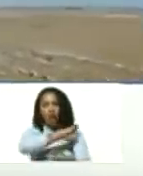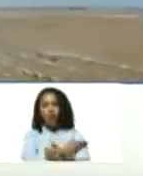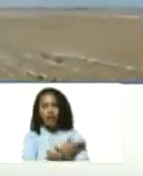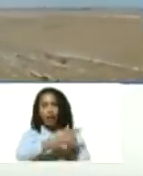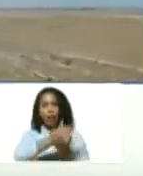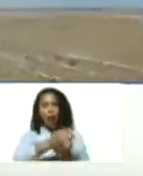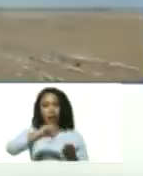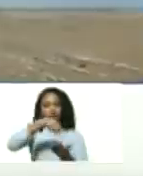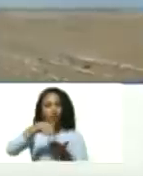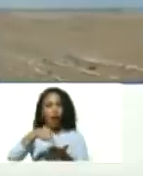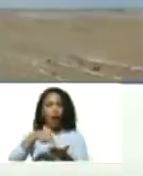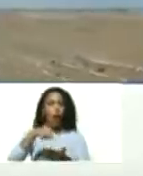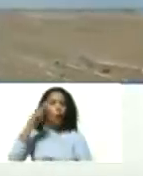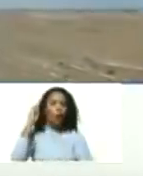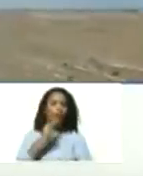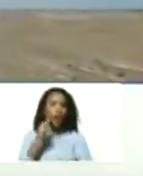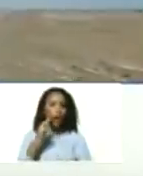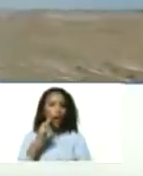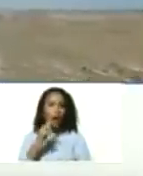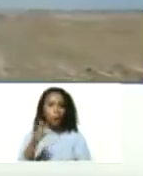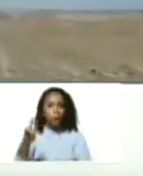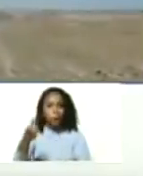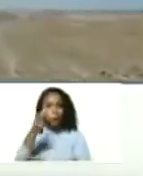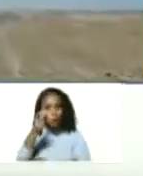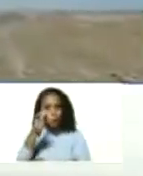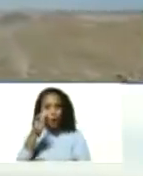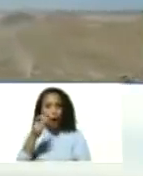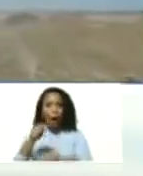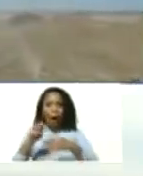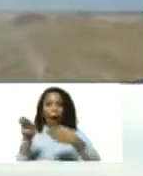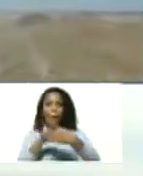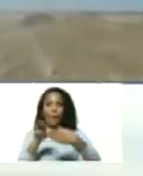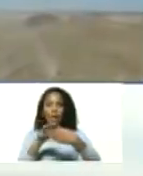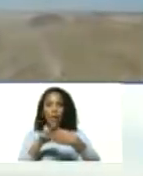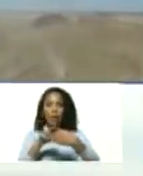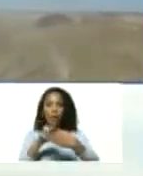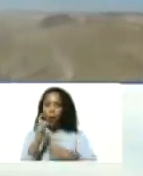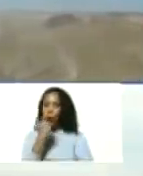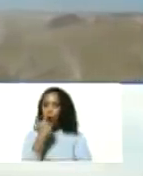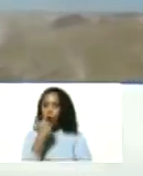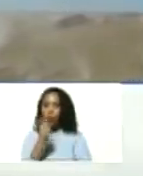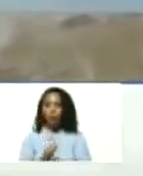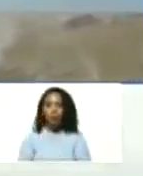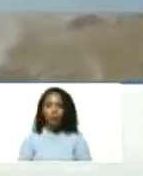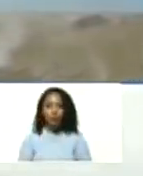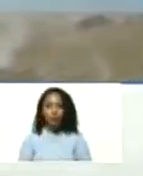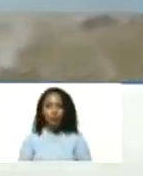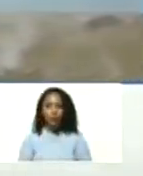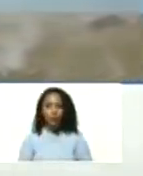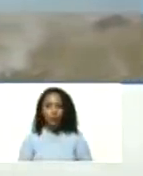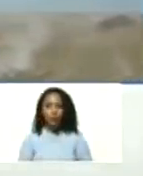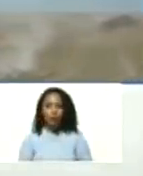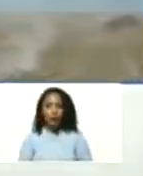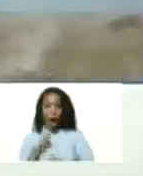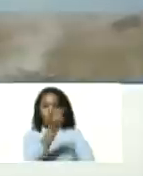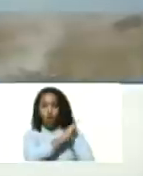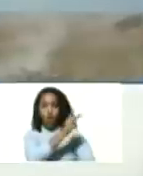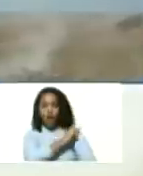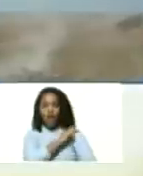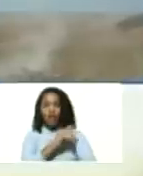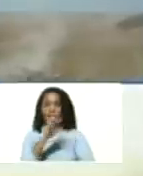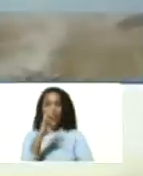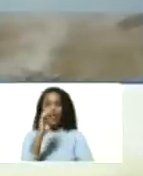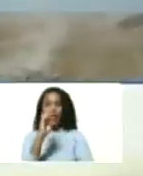bolivariana al ministro remigio ceballo a los jefes de rey y